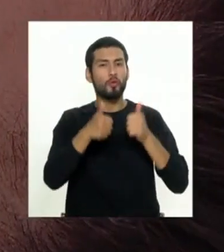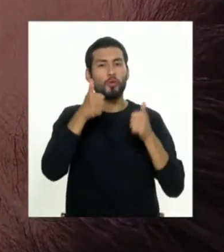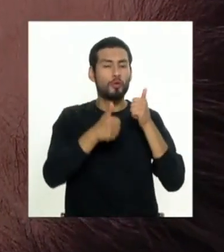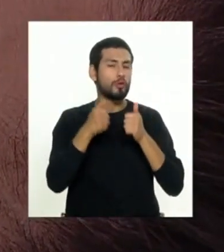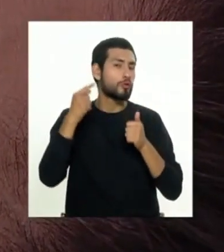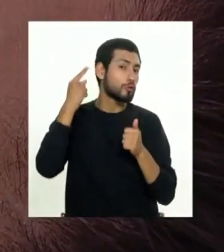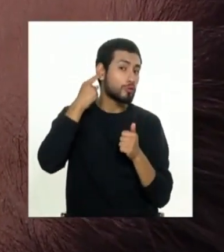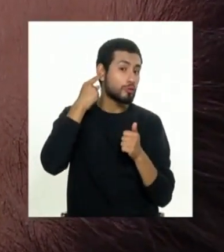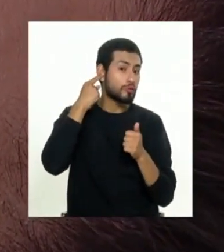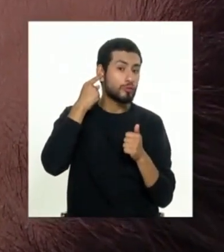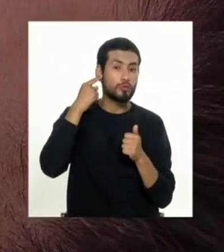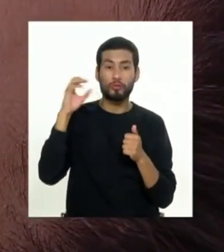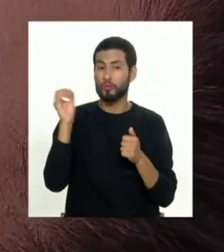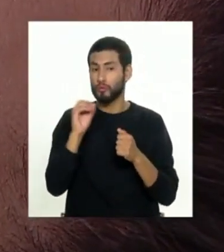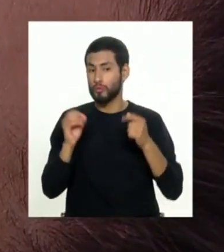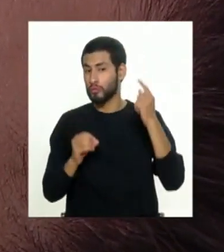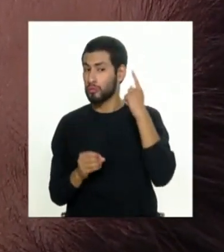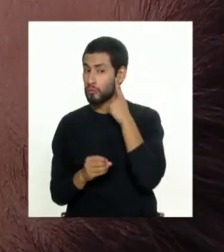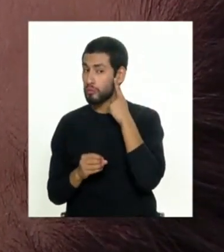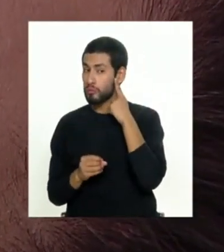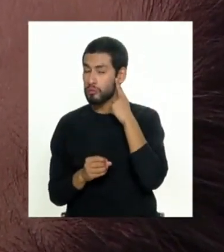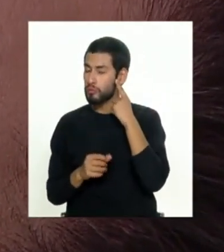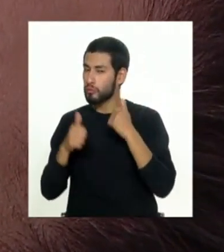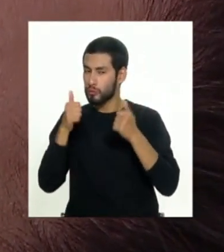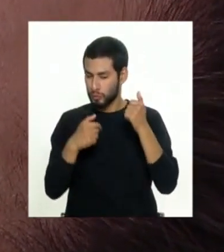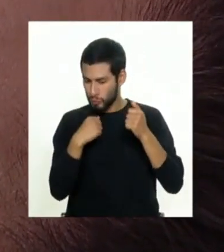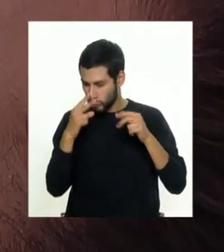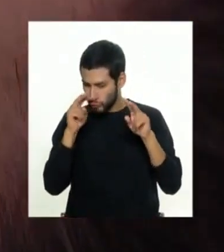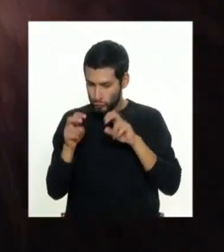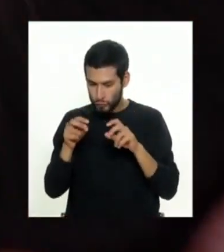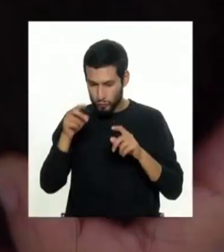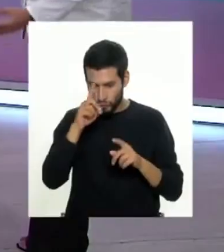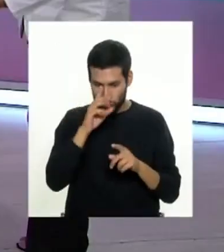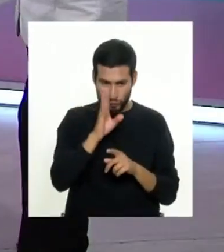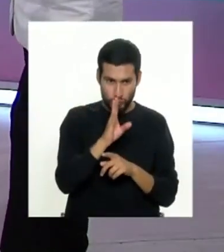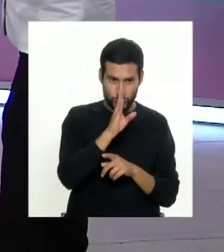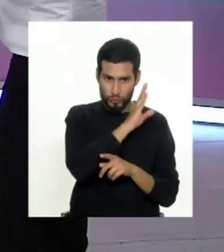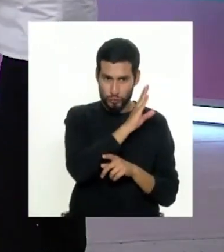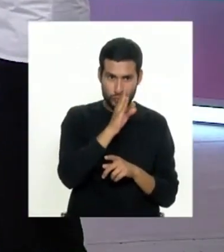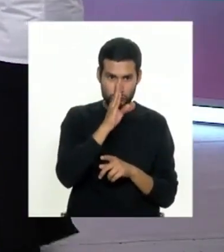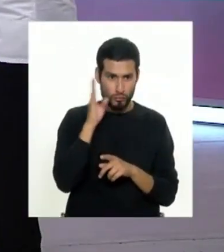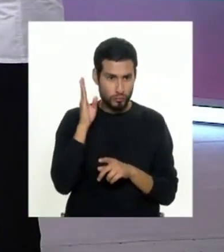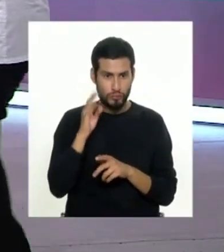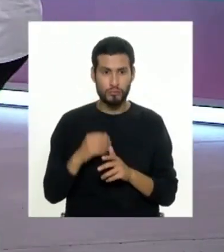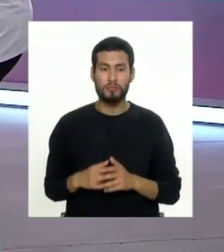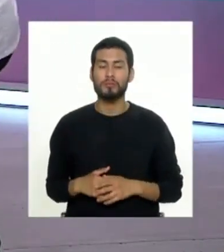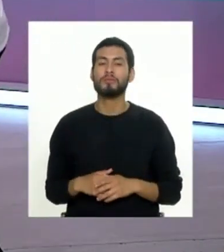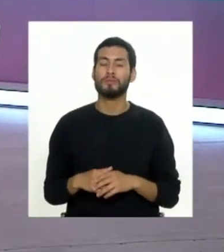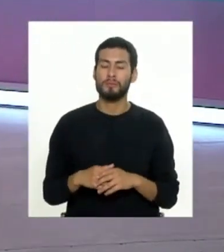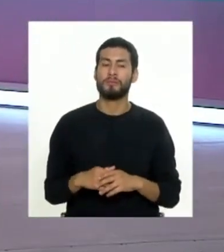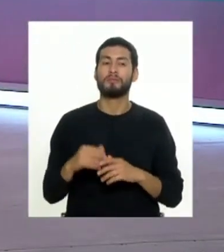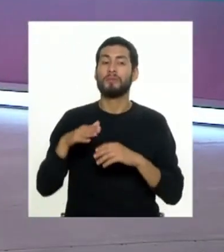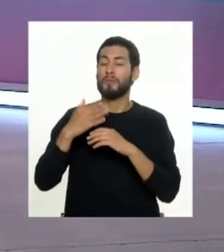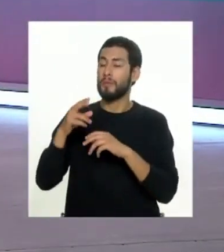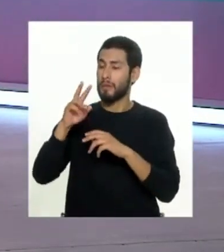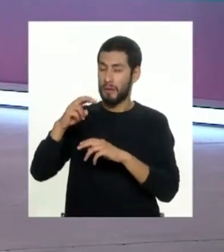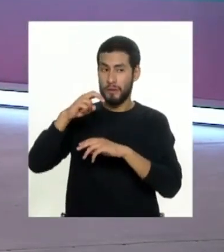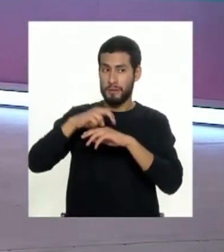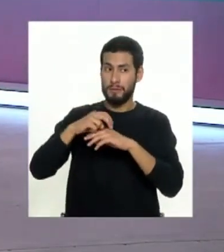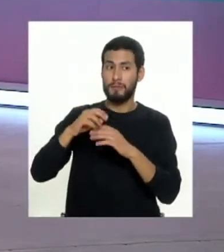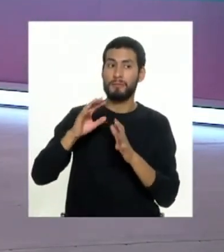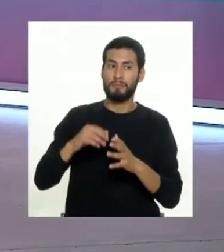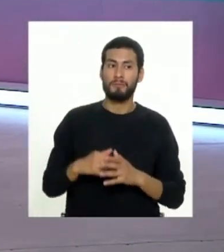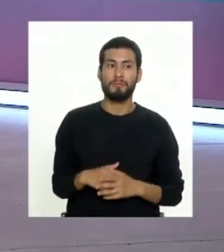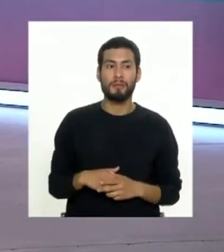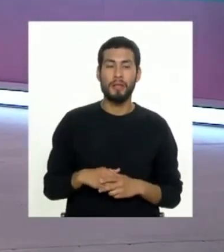está afectado, si es el izquierdo o si es el lado derecho. Uh-huh. Entonces, nuevamente la sentamos. Muy bien.